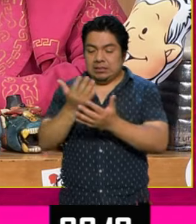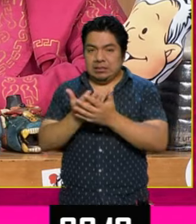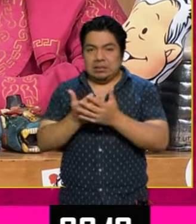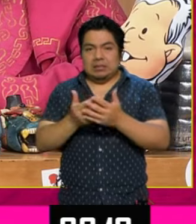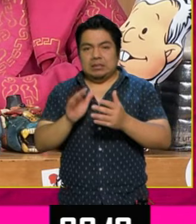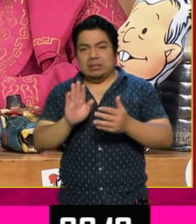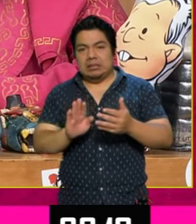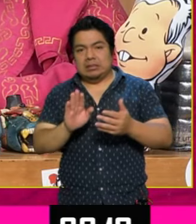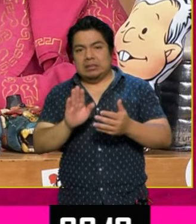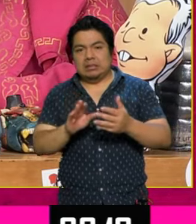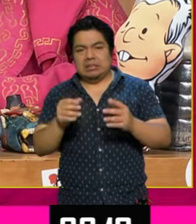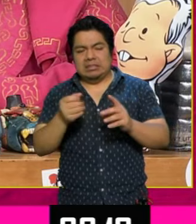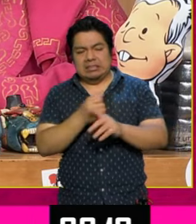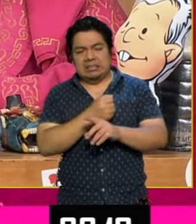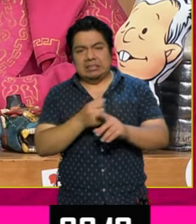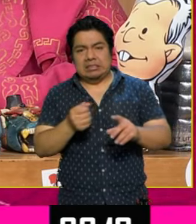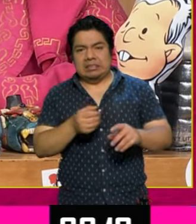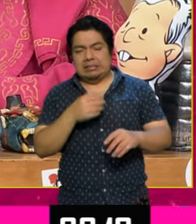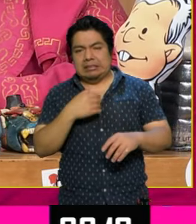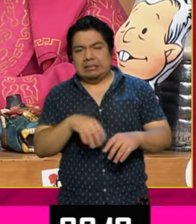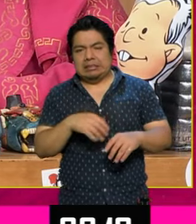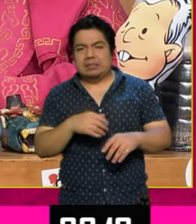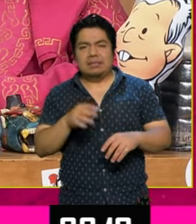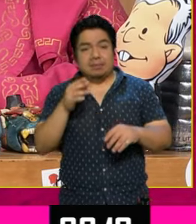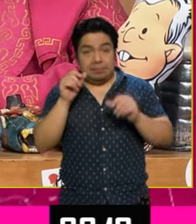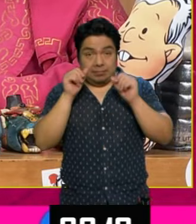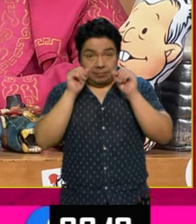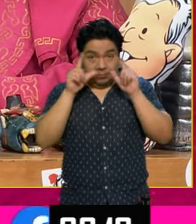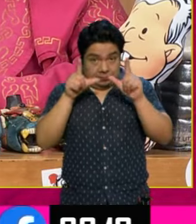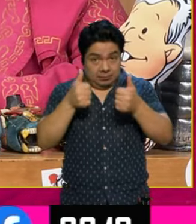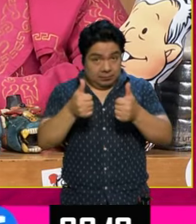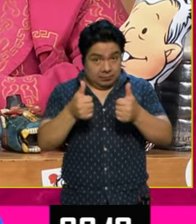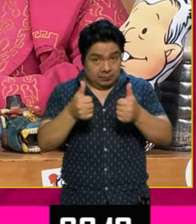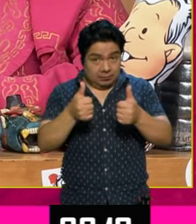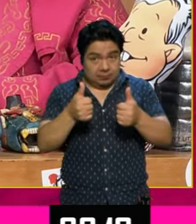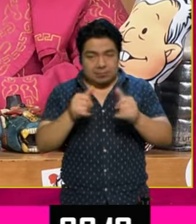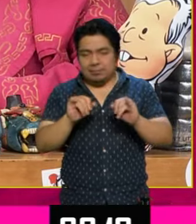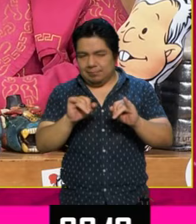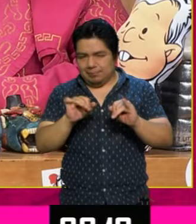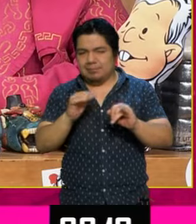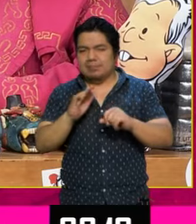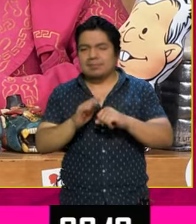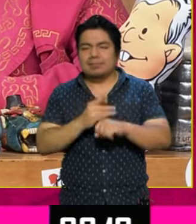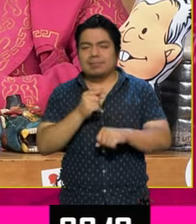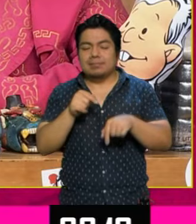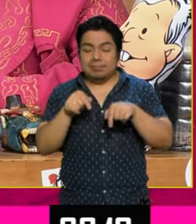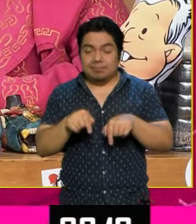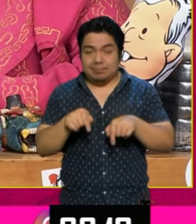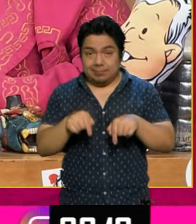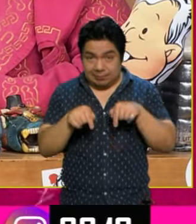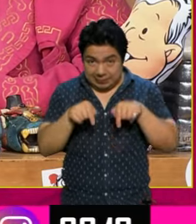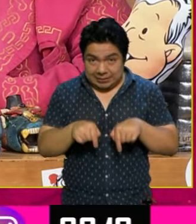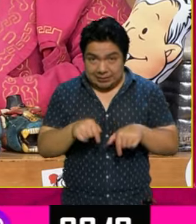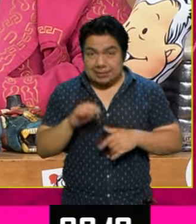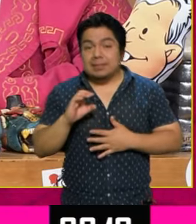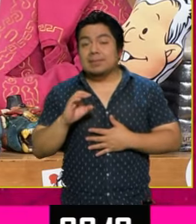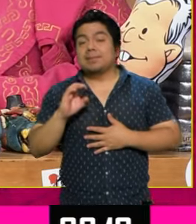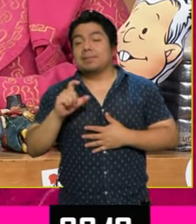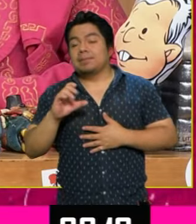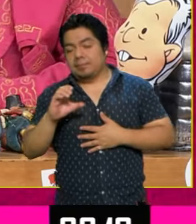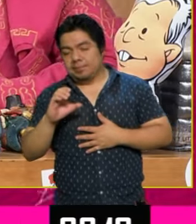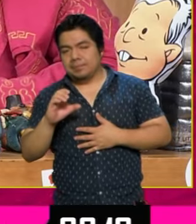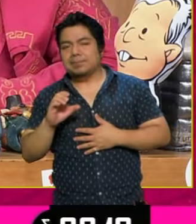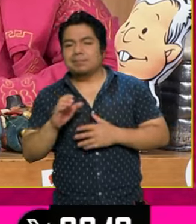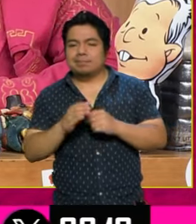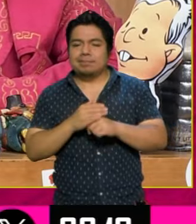que lo habían agarrado entre 20 a patadas. ¡Oiga, lo levantamos! ¡Qué bueno! Porque sabe que aquí en Capital, por